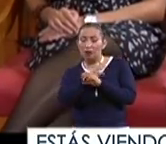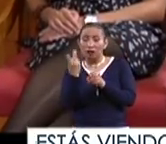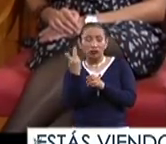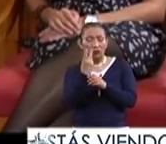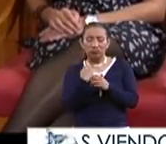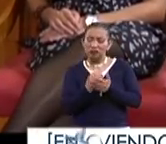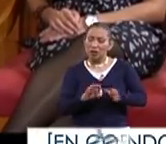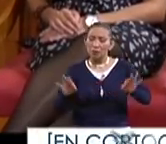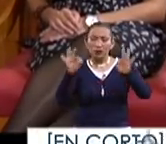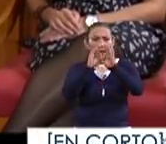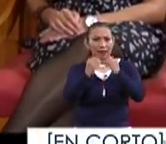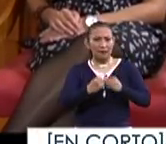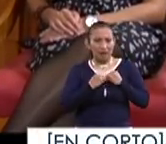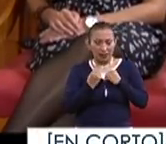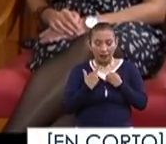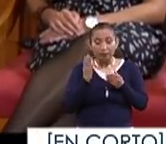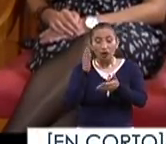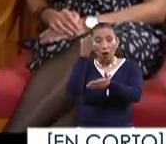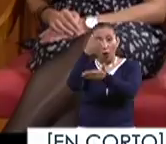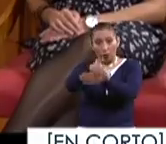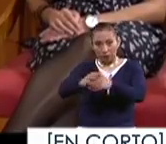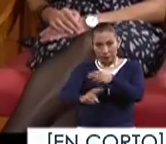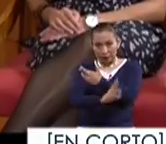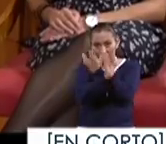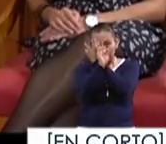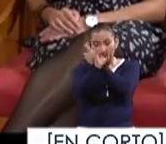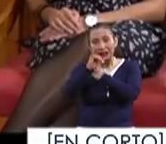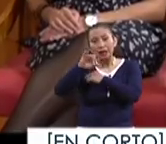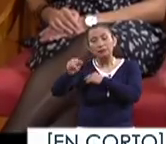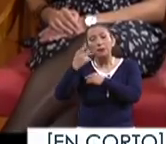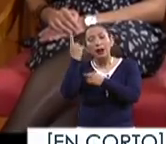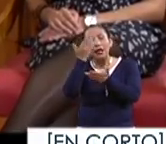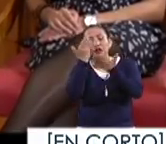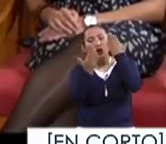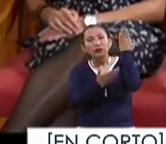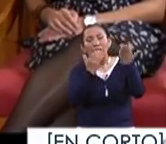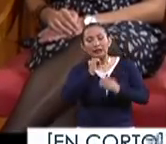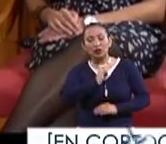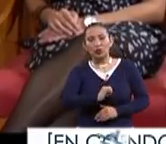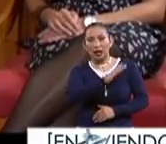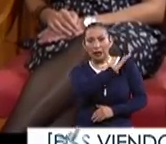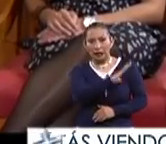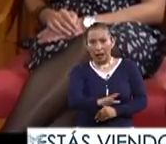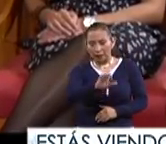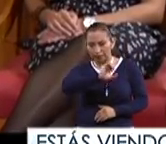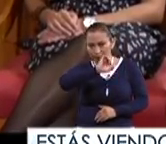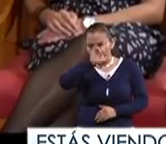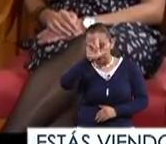importante. Ahí entré al Centro Médico a hacer la especialidad de cirugía general.